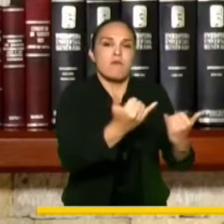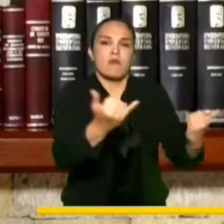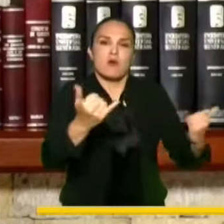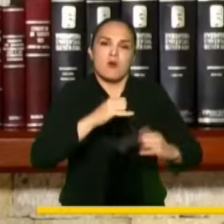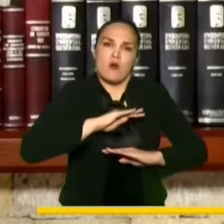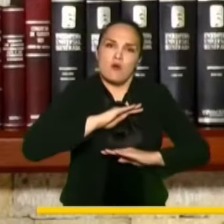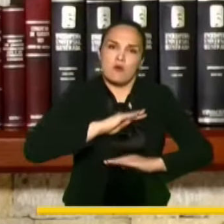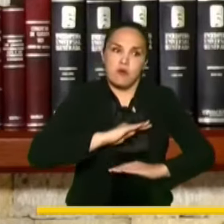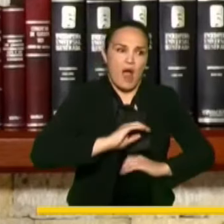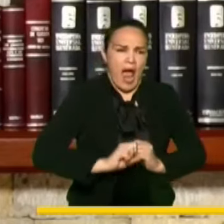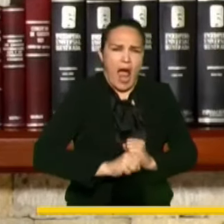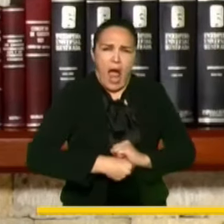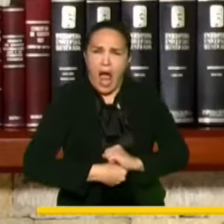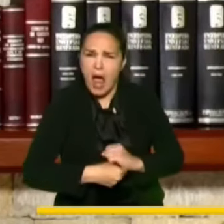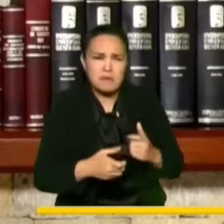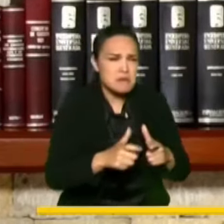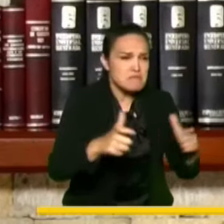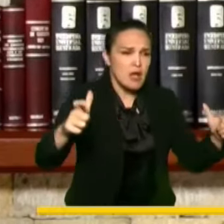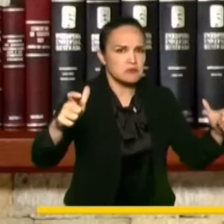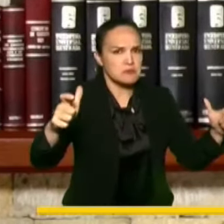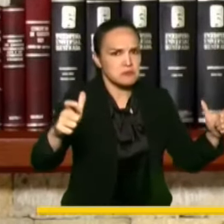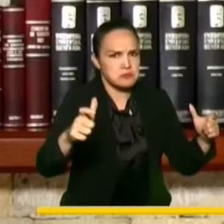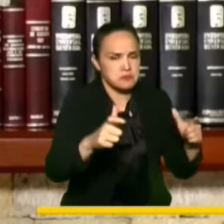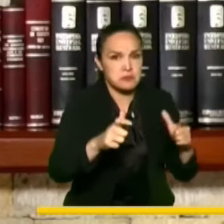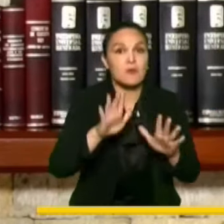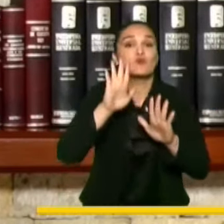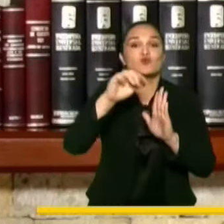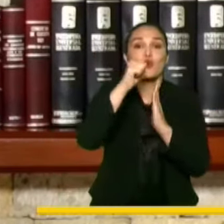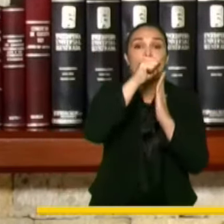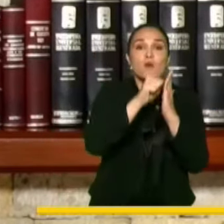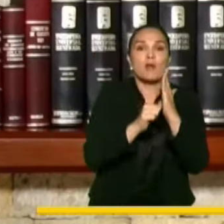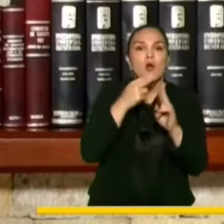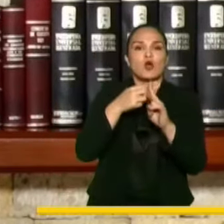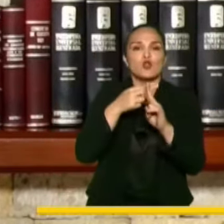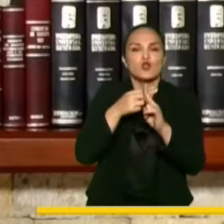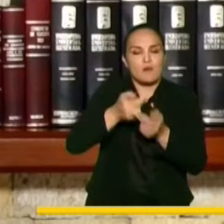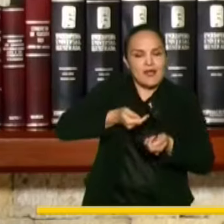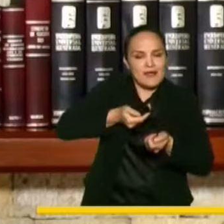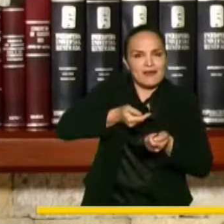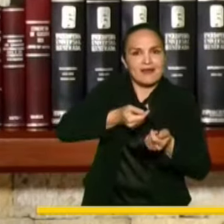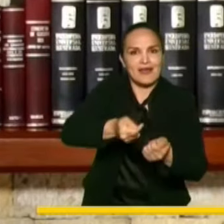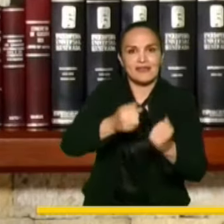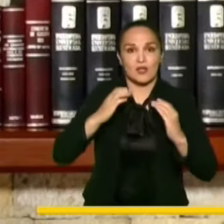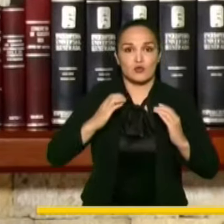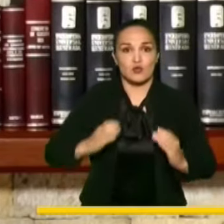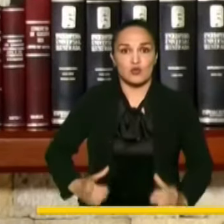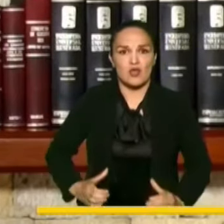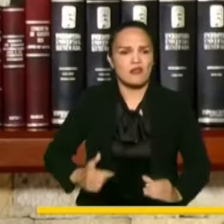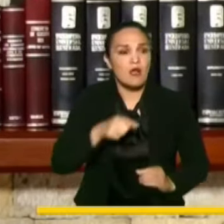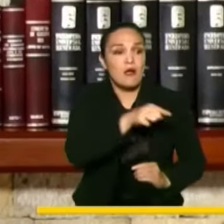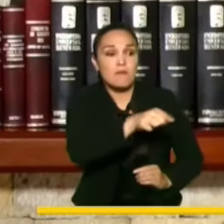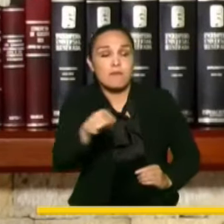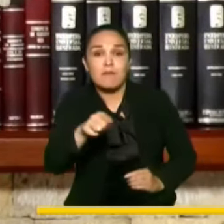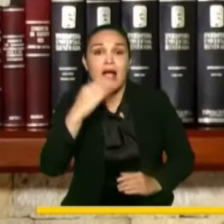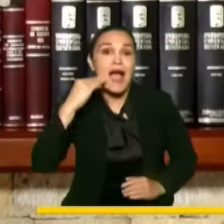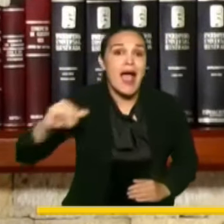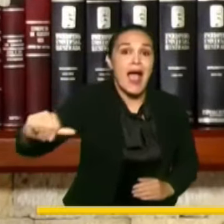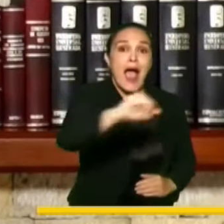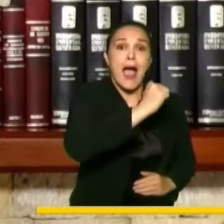programa Renta Ciudadana, que entrega medio salario mínimo a las madres cabeza de hogar con hijos